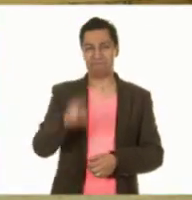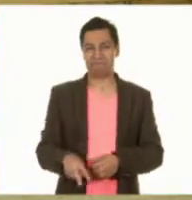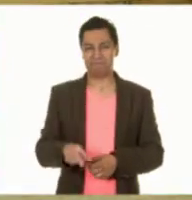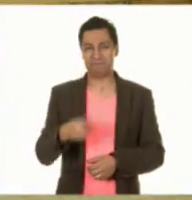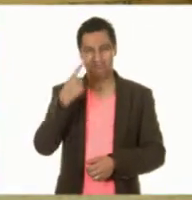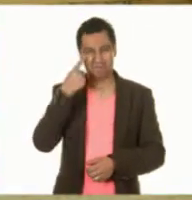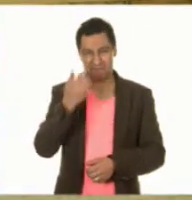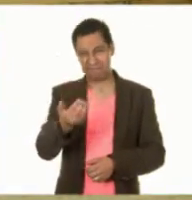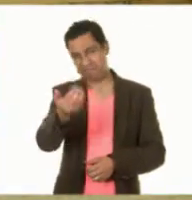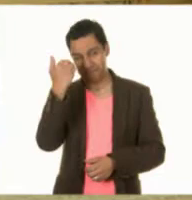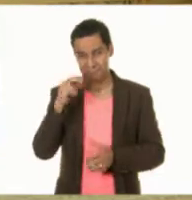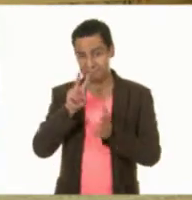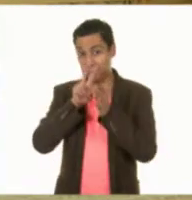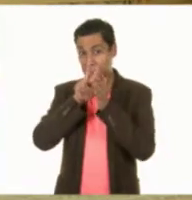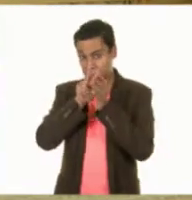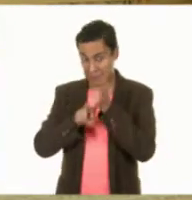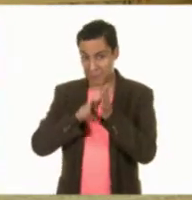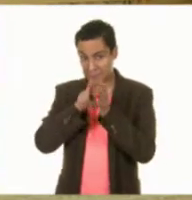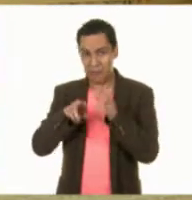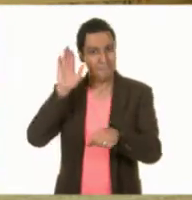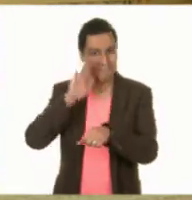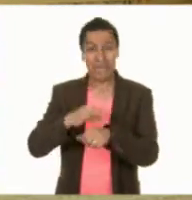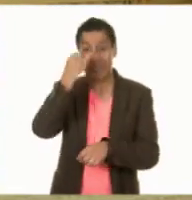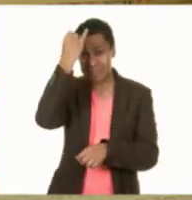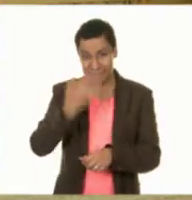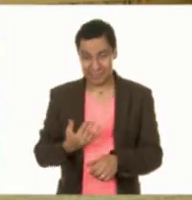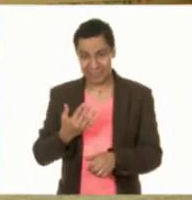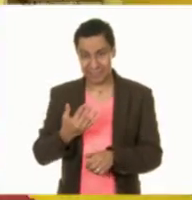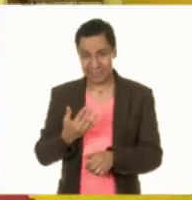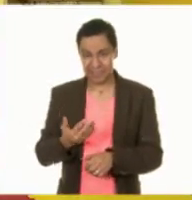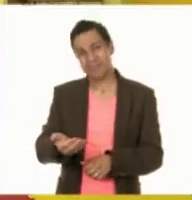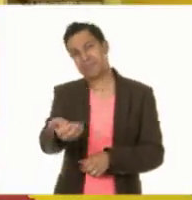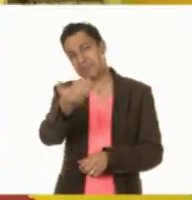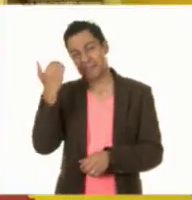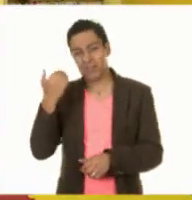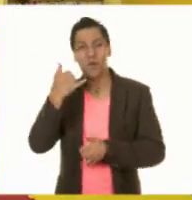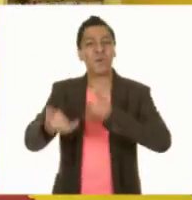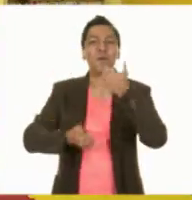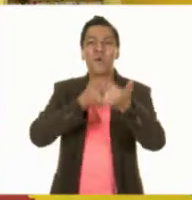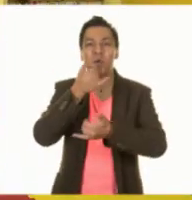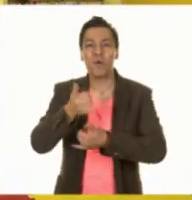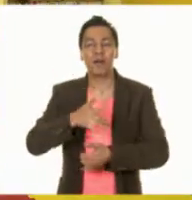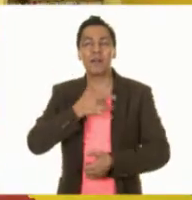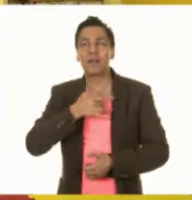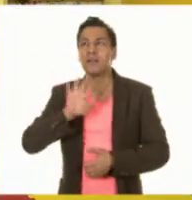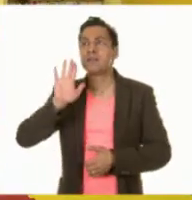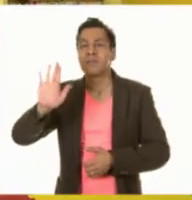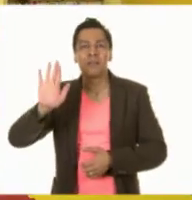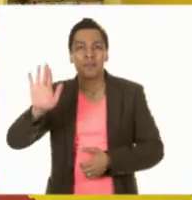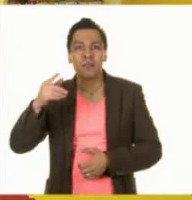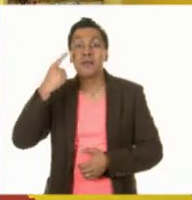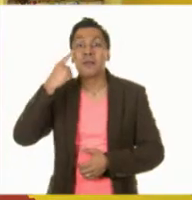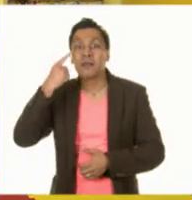el siguiente video en donde aparecen más imágenes? Les invitamos a jugar y percibir y,